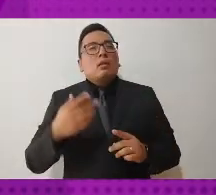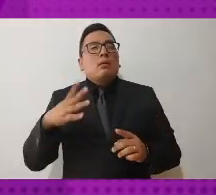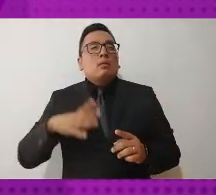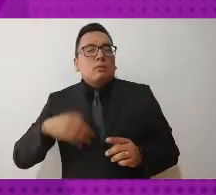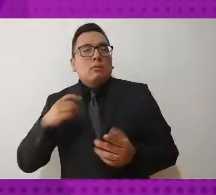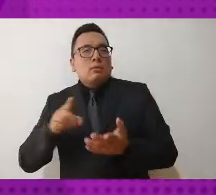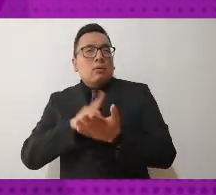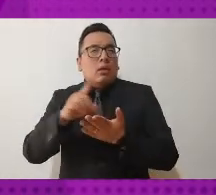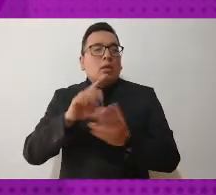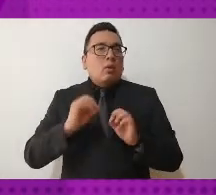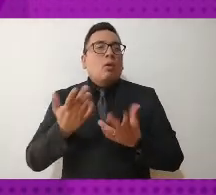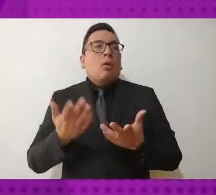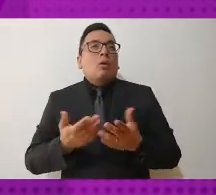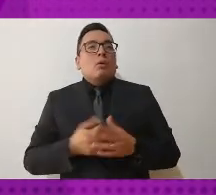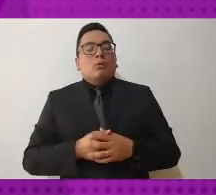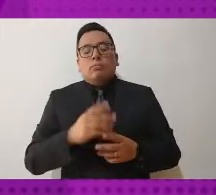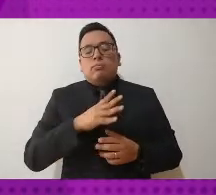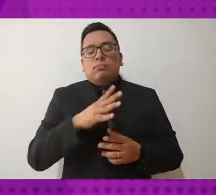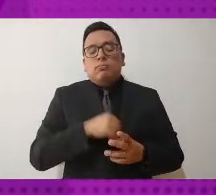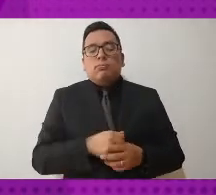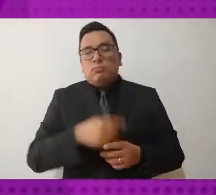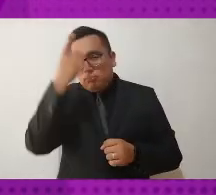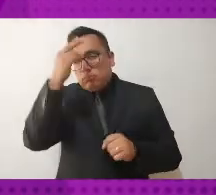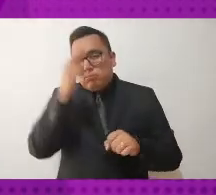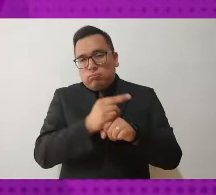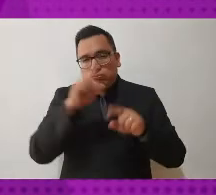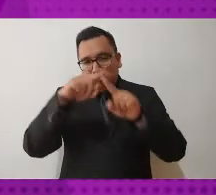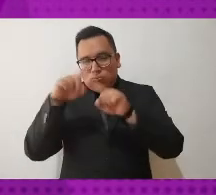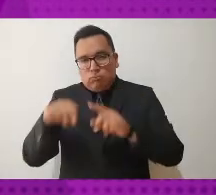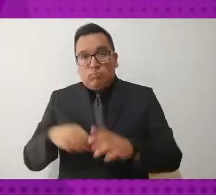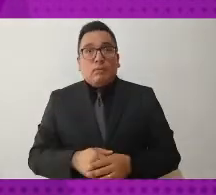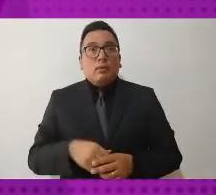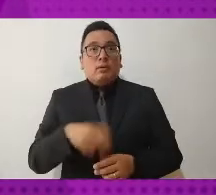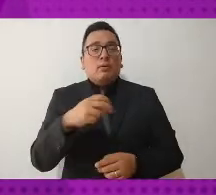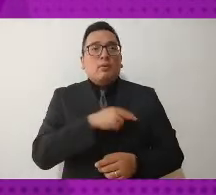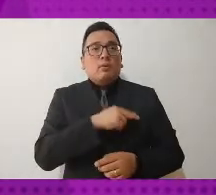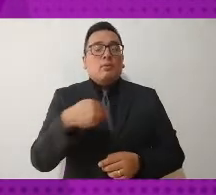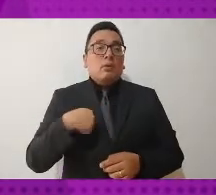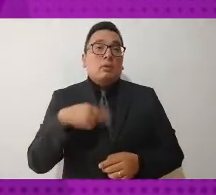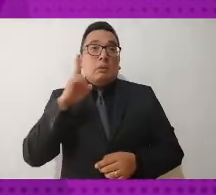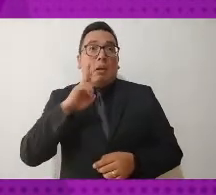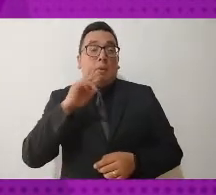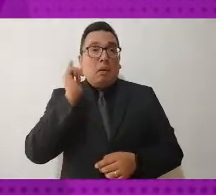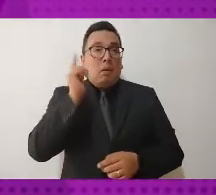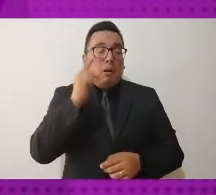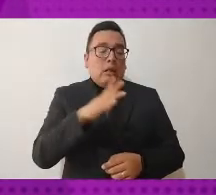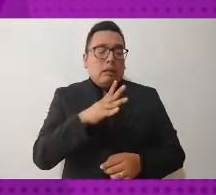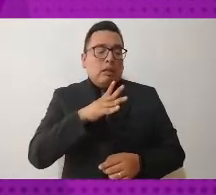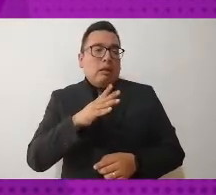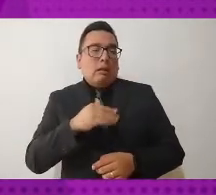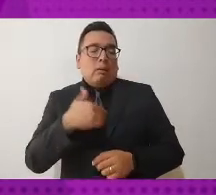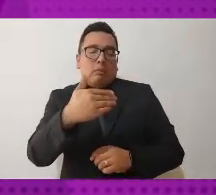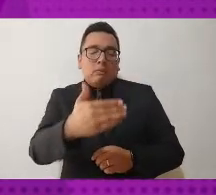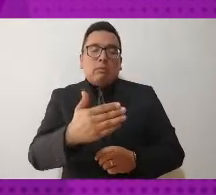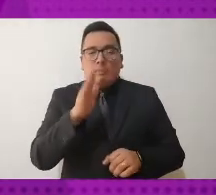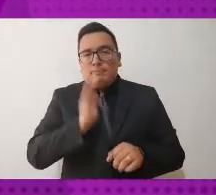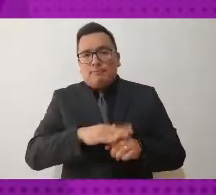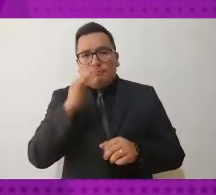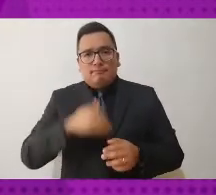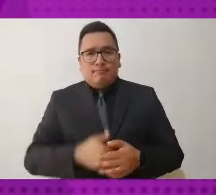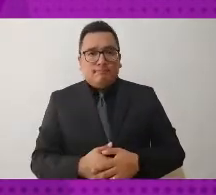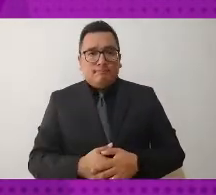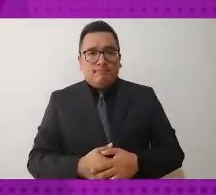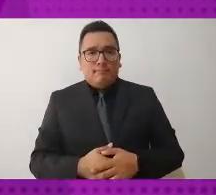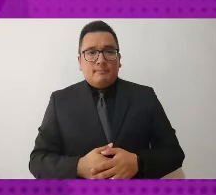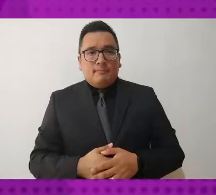directores de diversidad sexual en los municipios y demás y pues esperemos que al final tengamos una algo más claro que nos puede